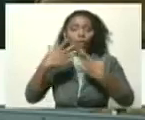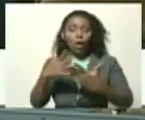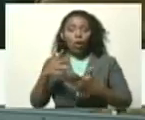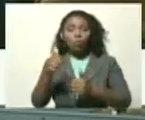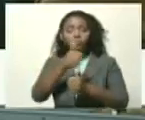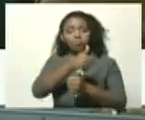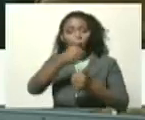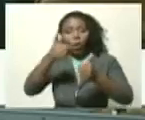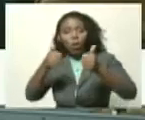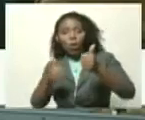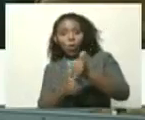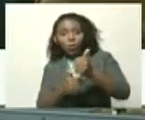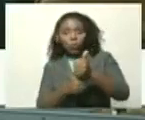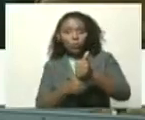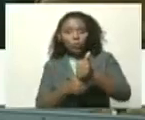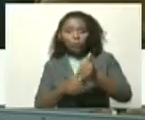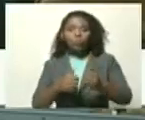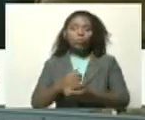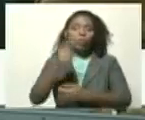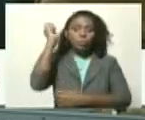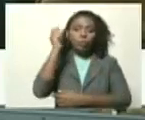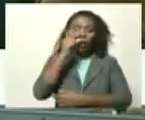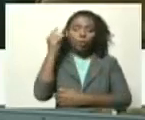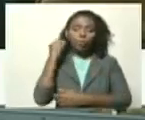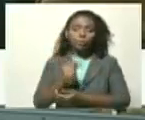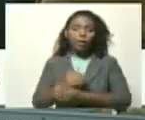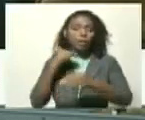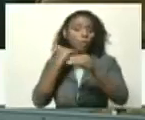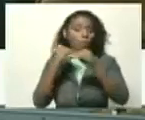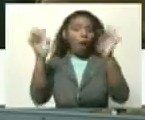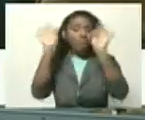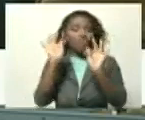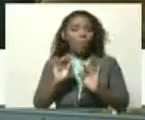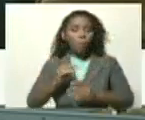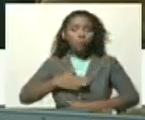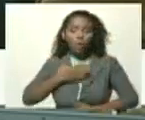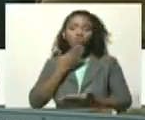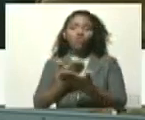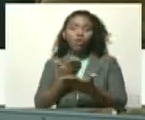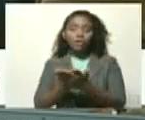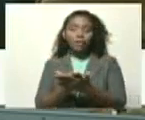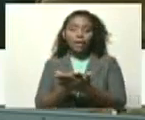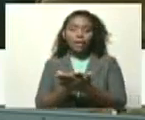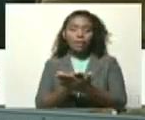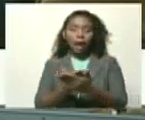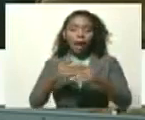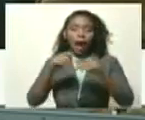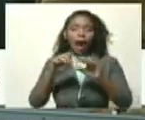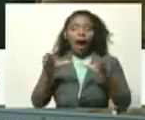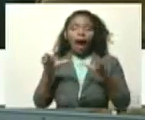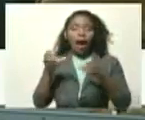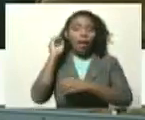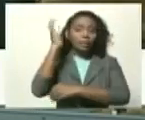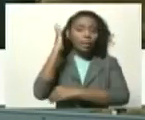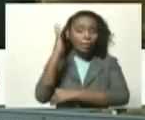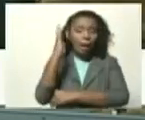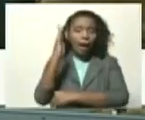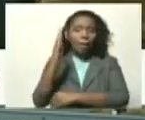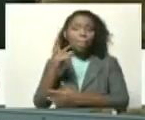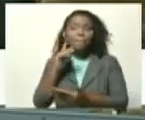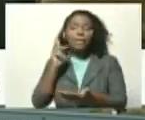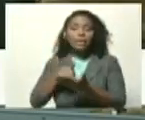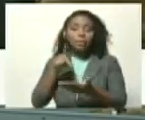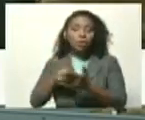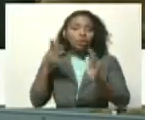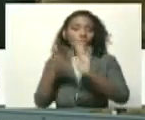los siguientes respectivos. Igualmente, podrá solicitar a la plenaria su pronunciamiento